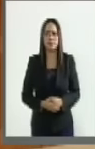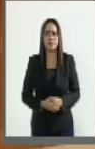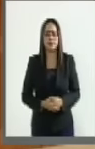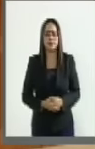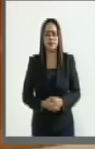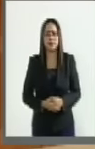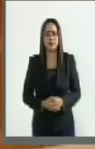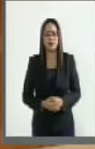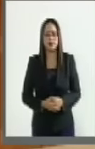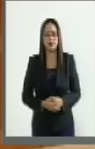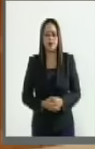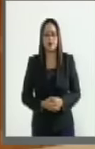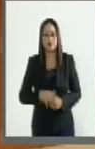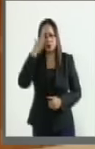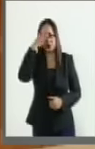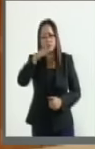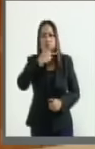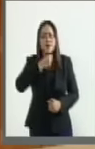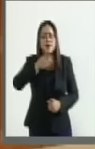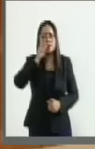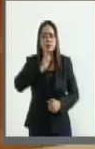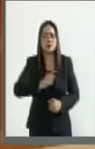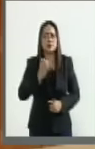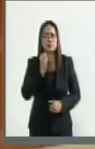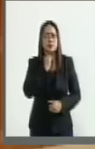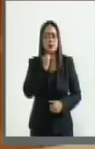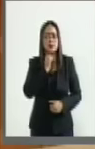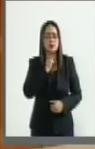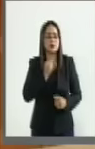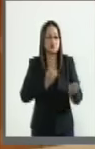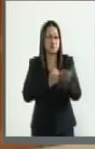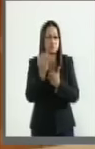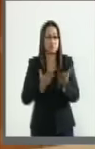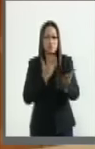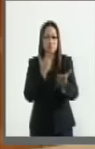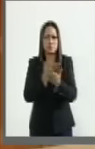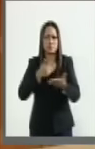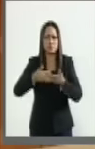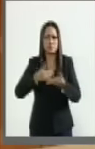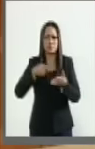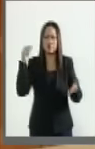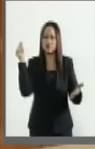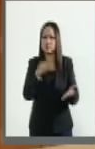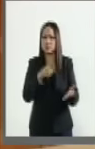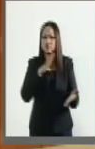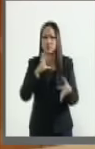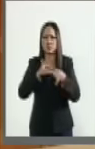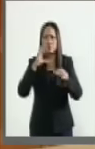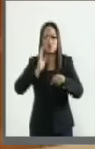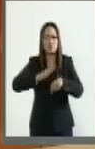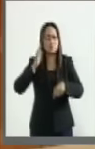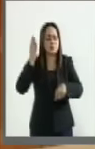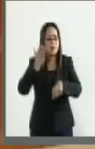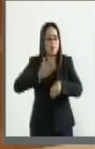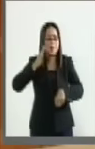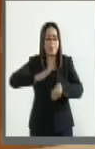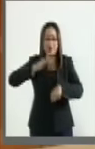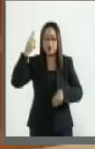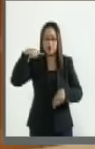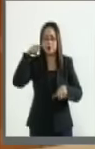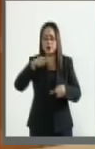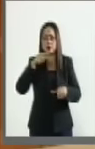Señoras y señores senadores, el dictamen que tienen a su consideración hace un incremento de las sanciones que están previstas en